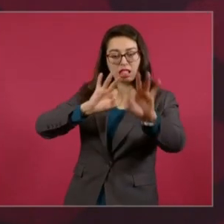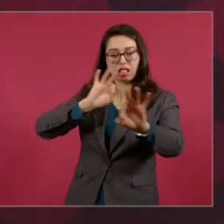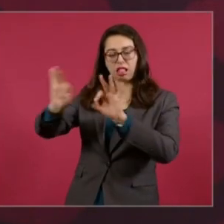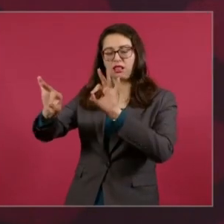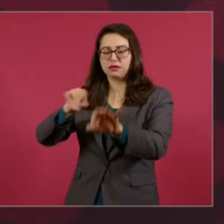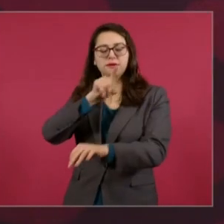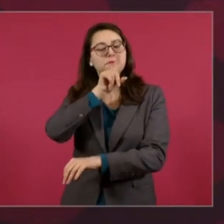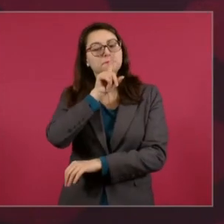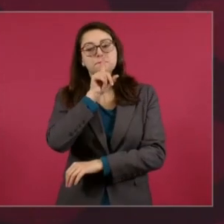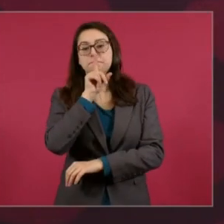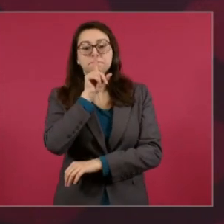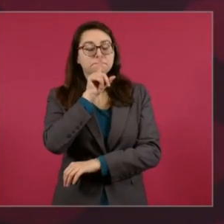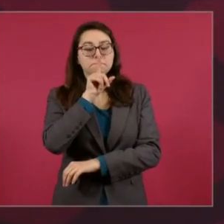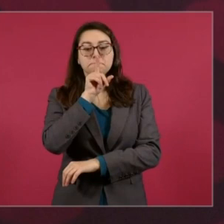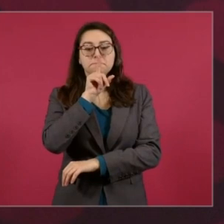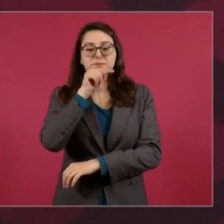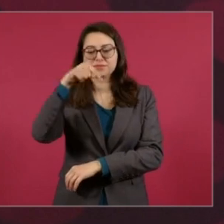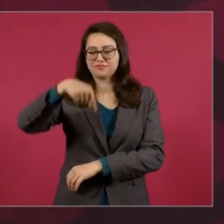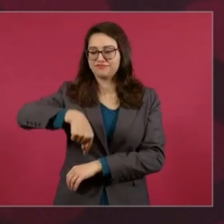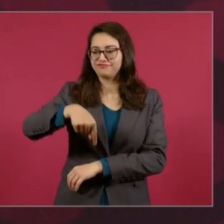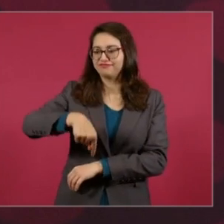Por eso tenemos que